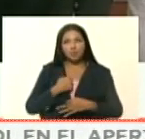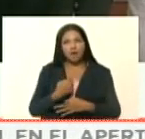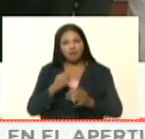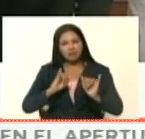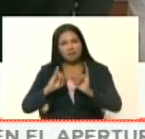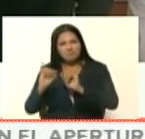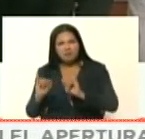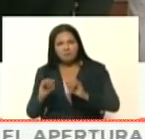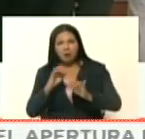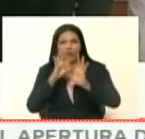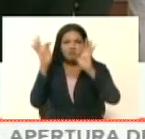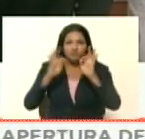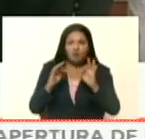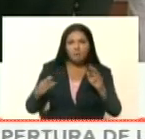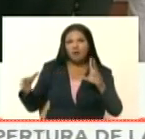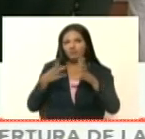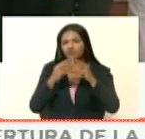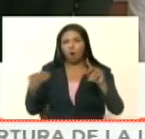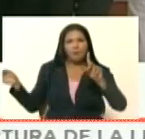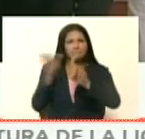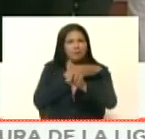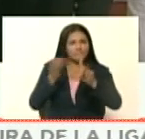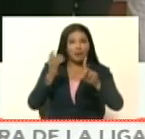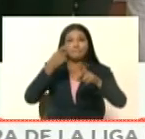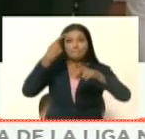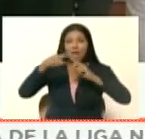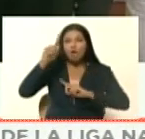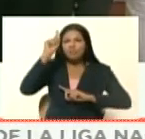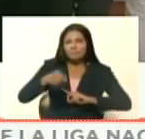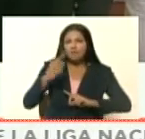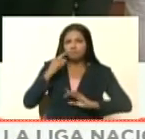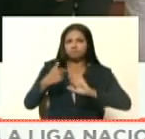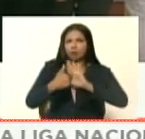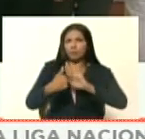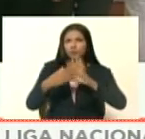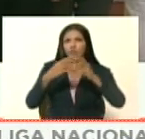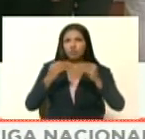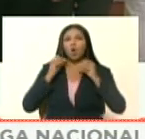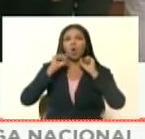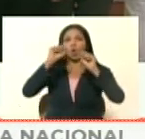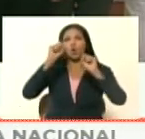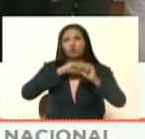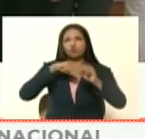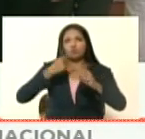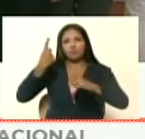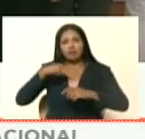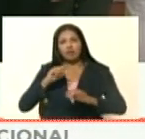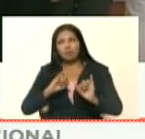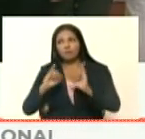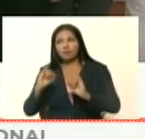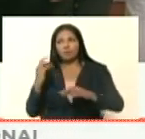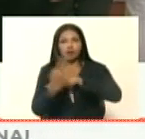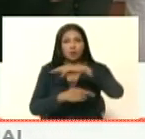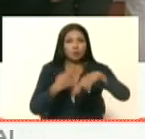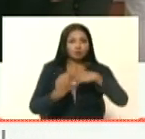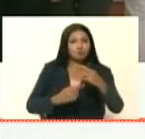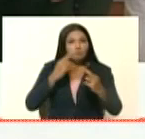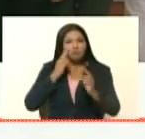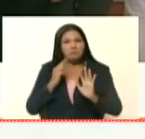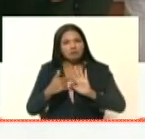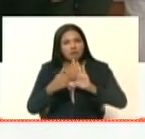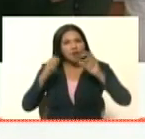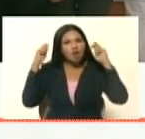efecto de estas agresiones, pero también para mostrar los logros que ha tenido la revolución